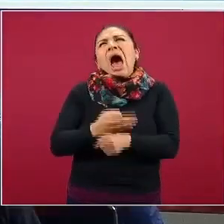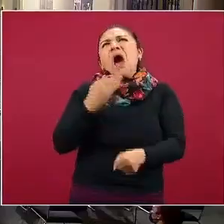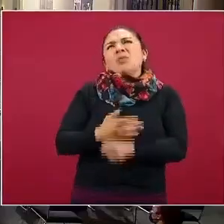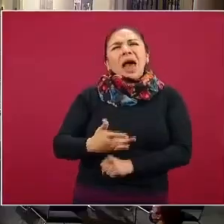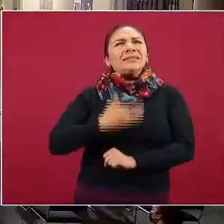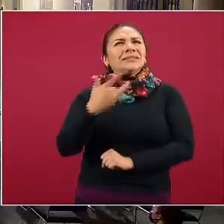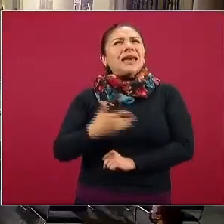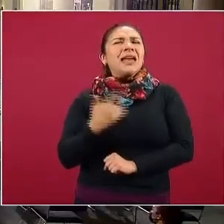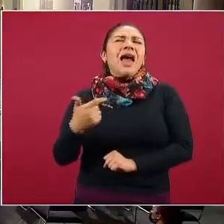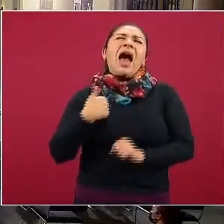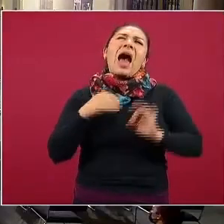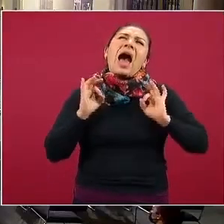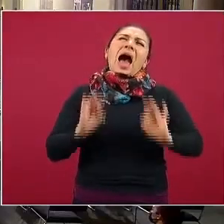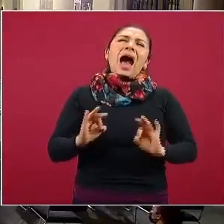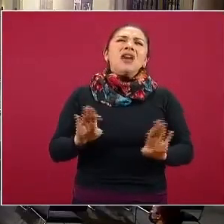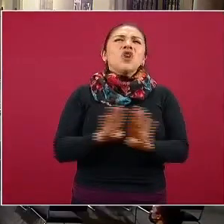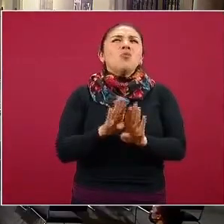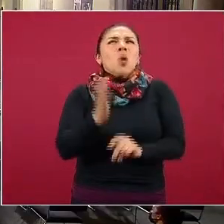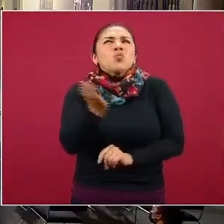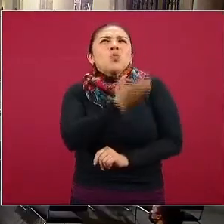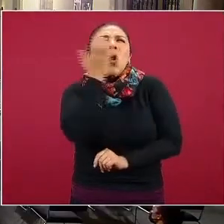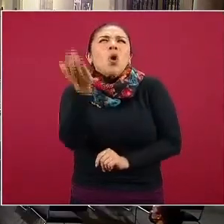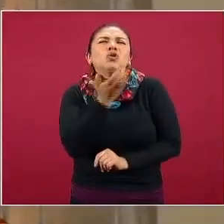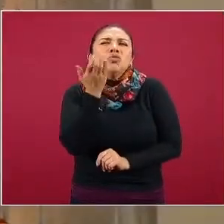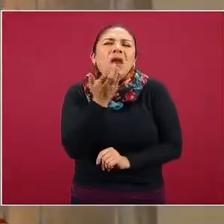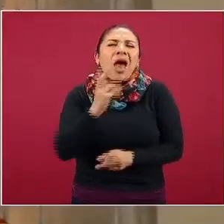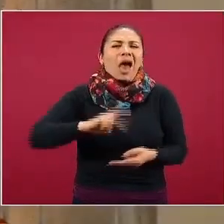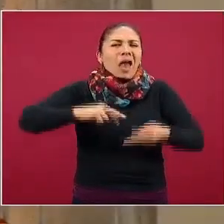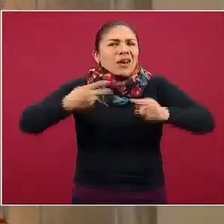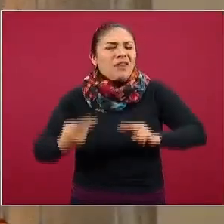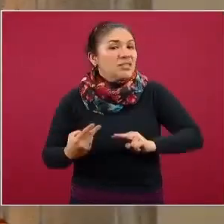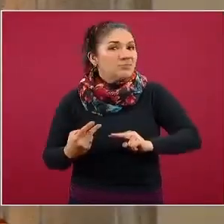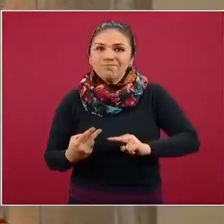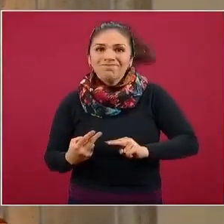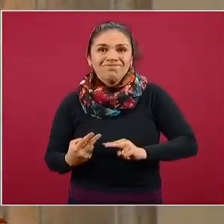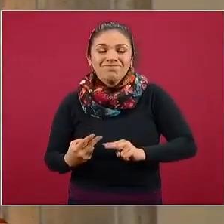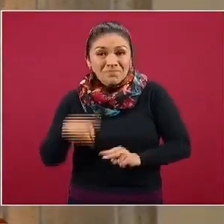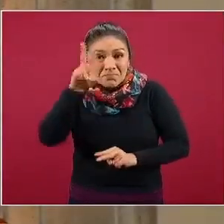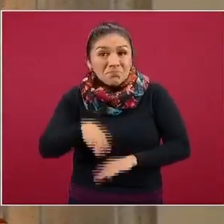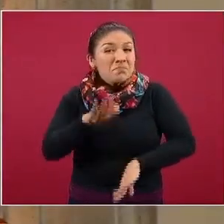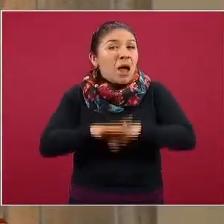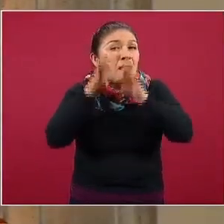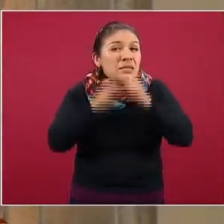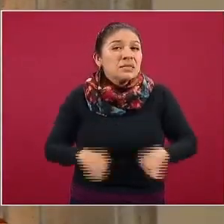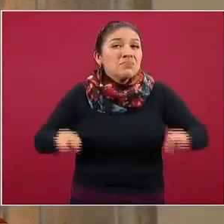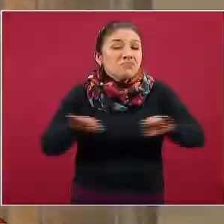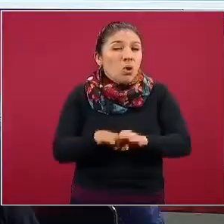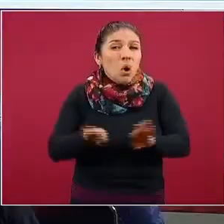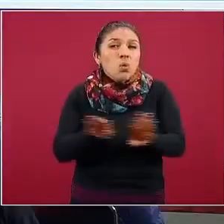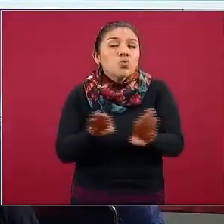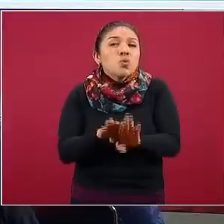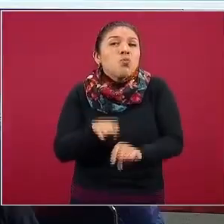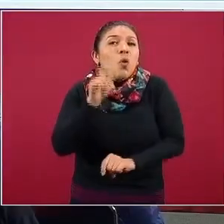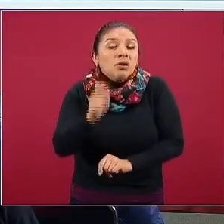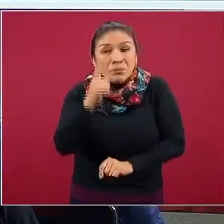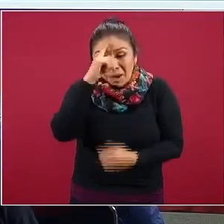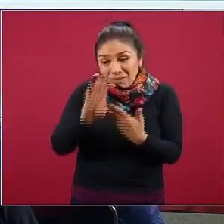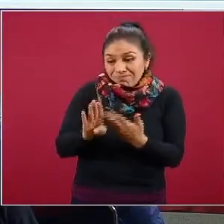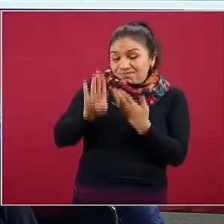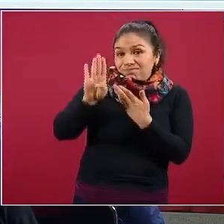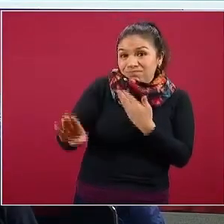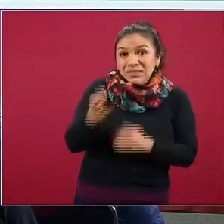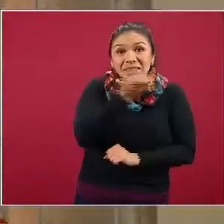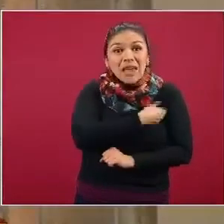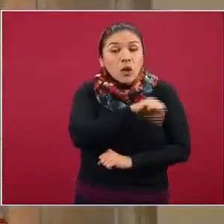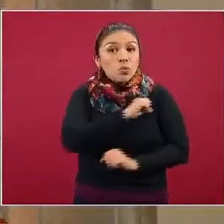es ir en contra de varias costumbres. El elemento más importante desde el punto de vista preventivo para